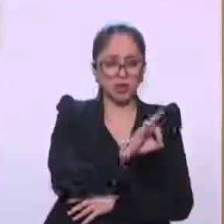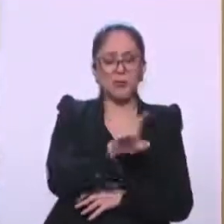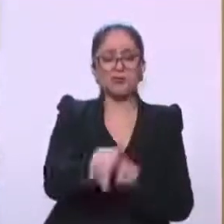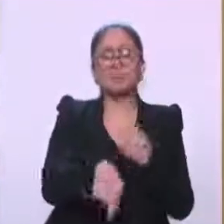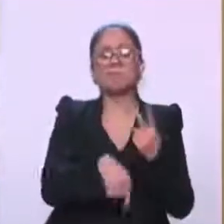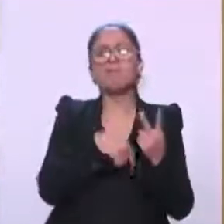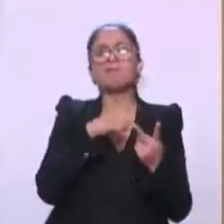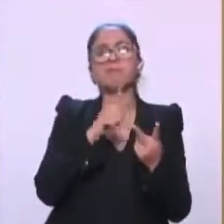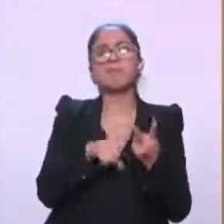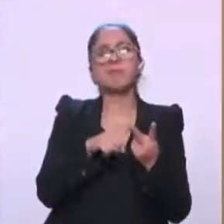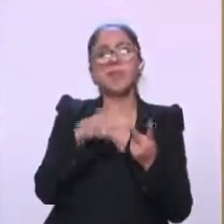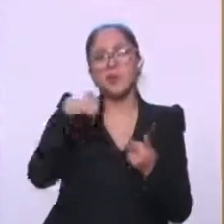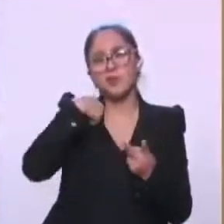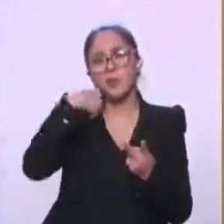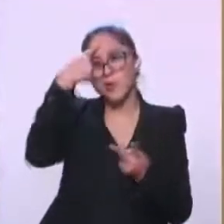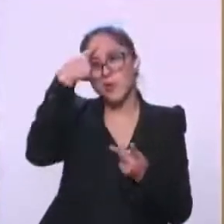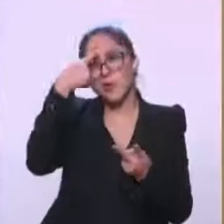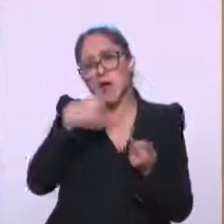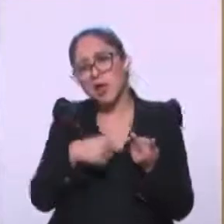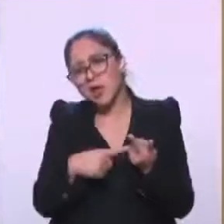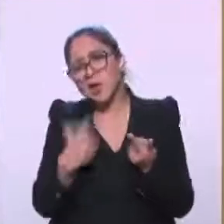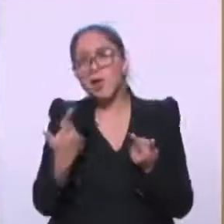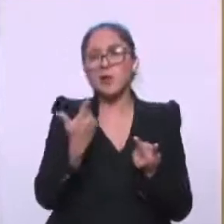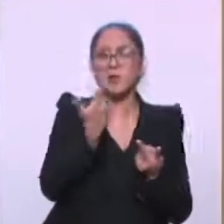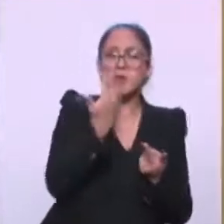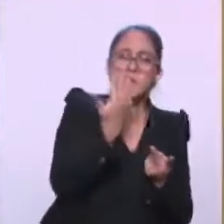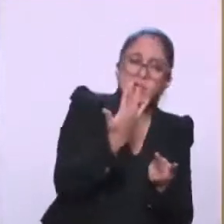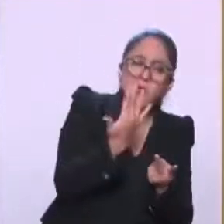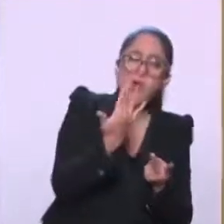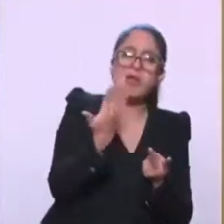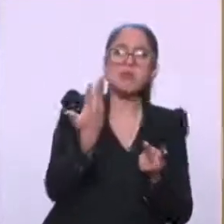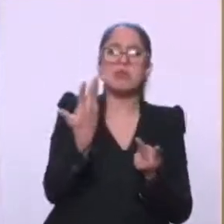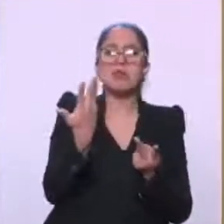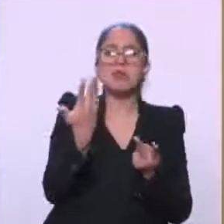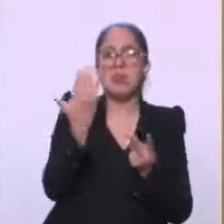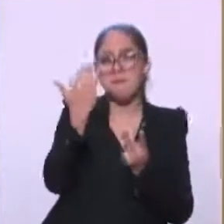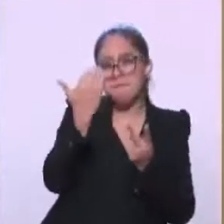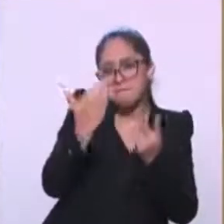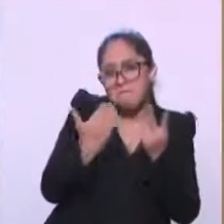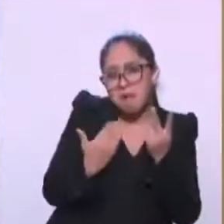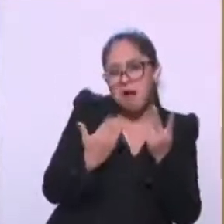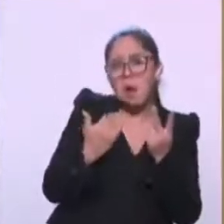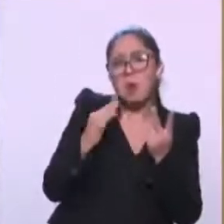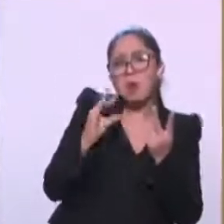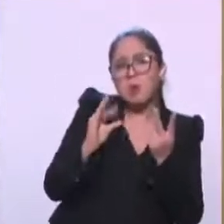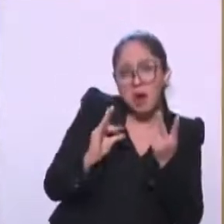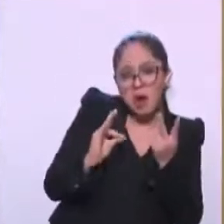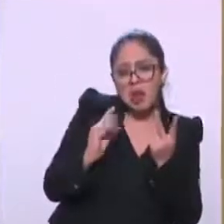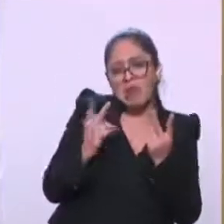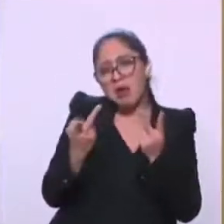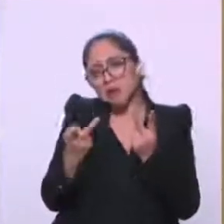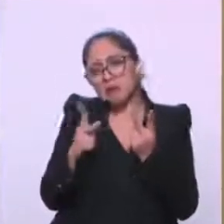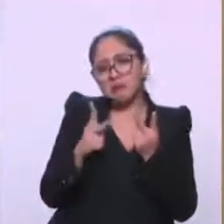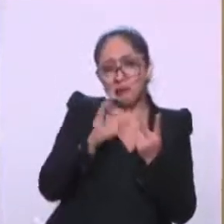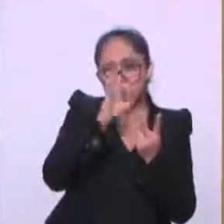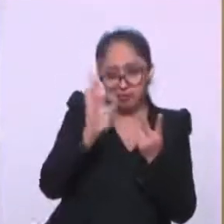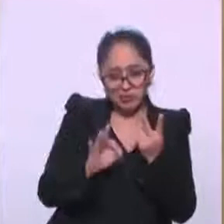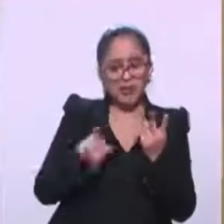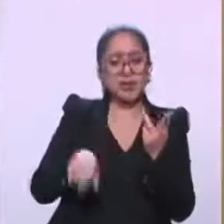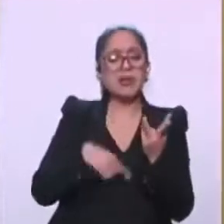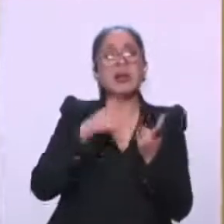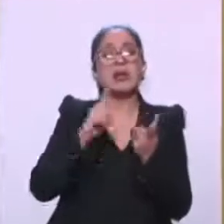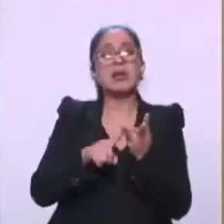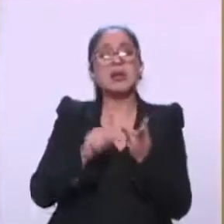a ser niveles de cerca de 50 bajos o 40 altos, y en la tercera van a ser 30